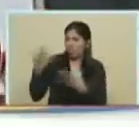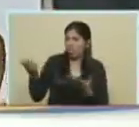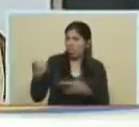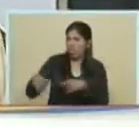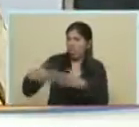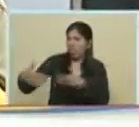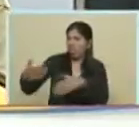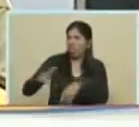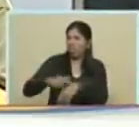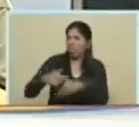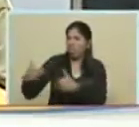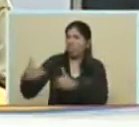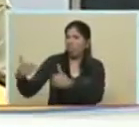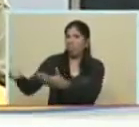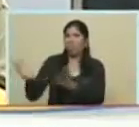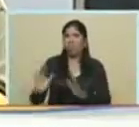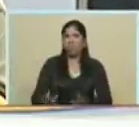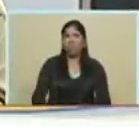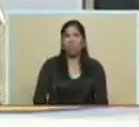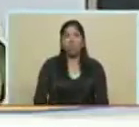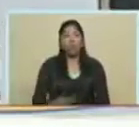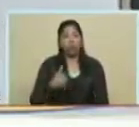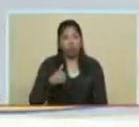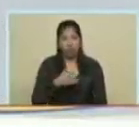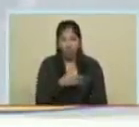Yo quiero alertar al pueblo, oído.